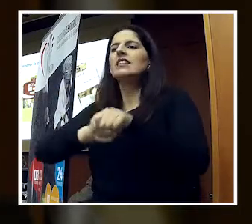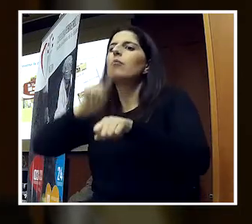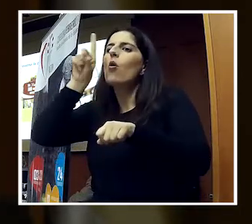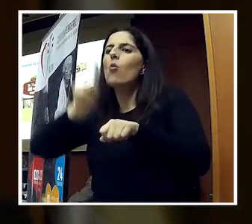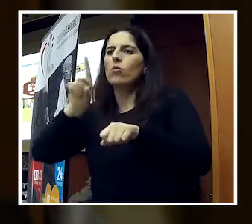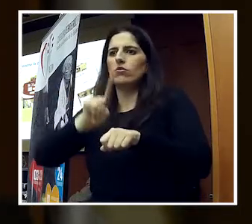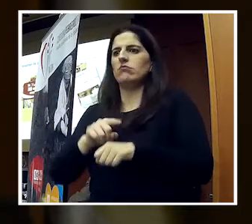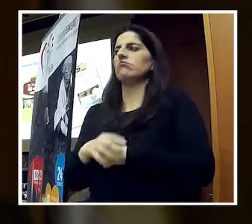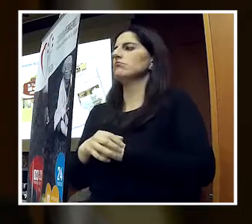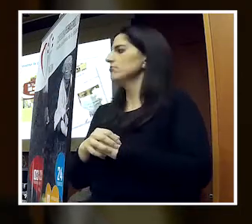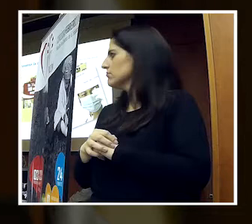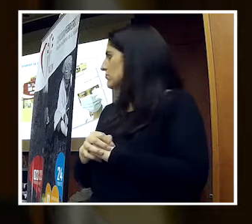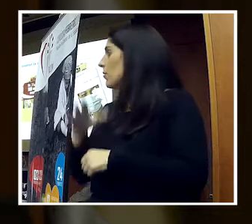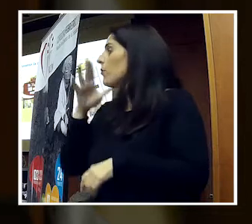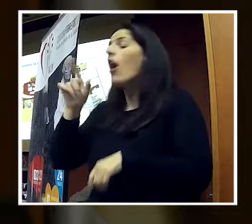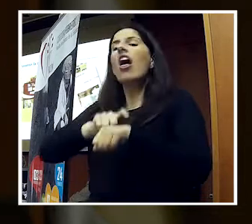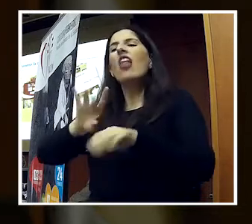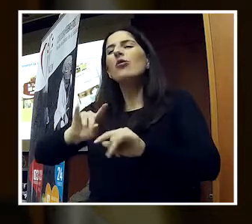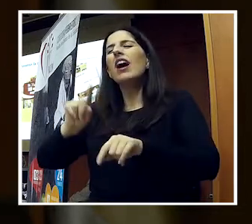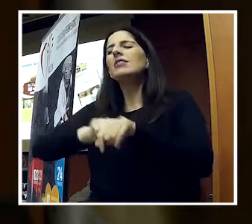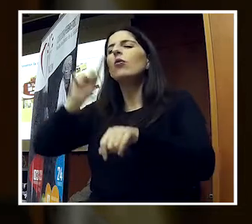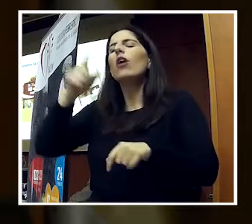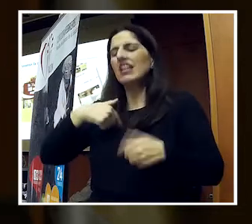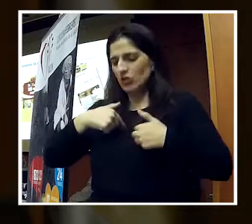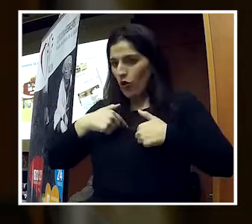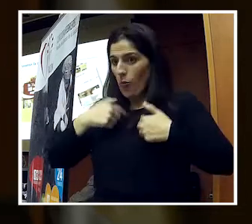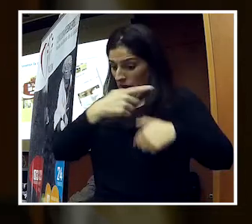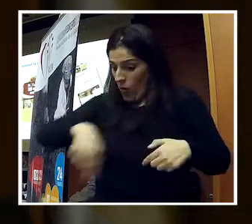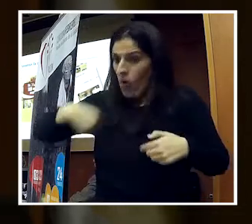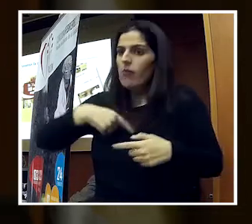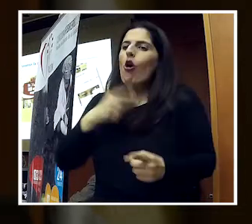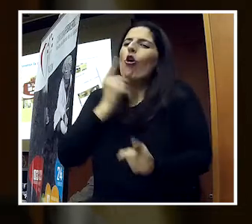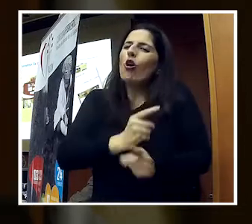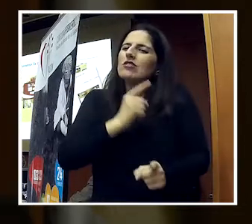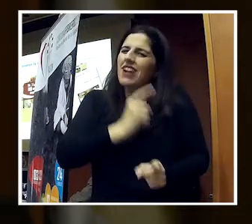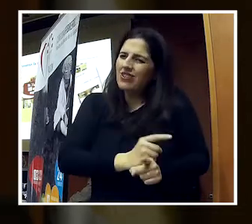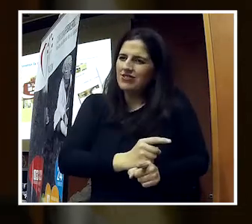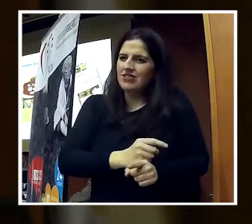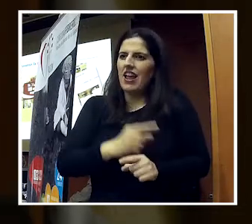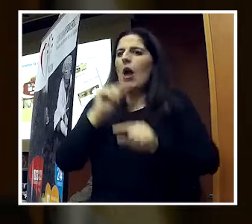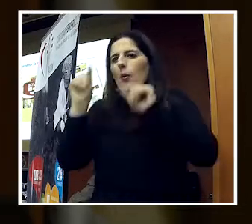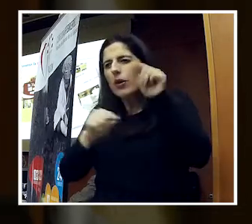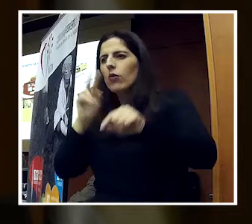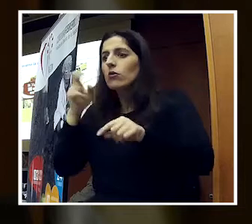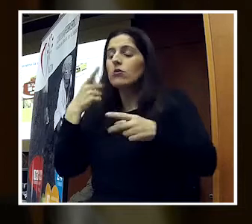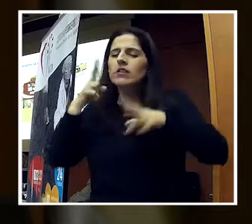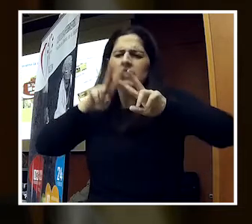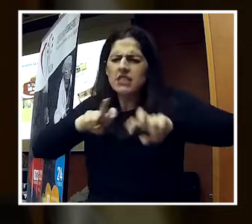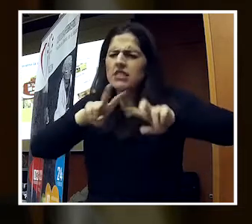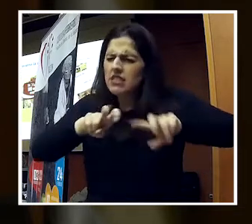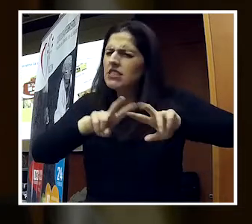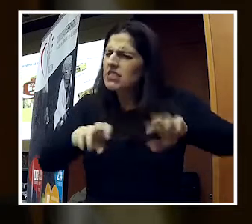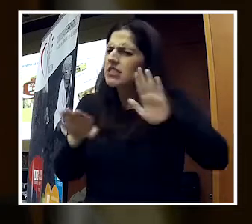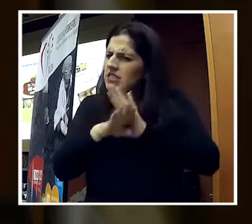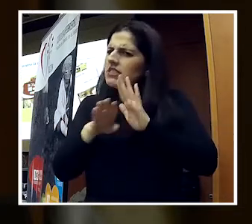la diabetes tipo 1. Porque la diabetes tipo 1 es una enfermedad autoinmune en la que intervienen ciertos virus, que todavía desconocemos muchas cosas, pero suelen